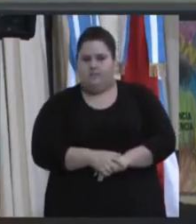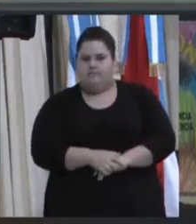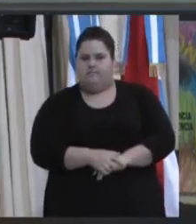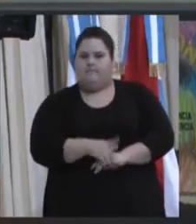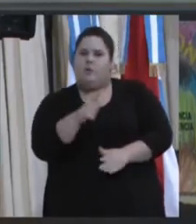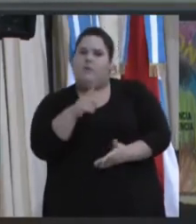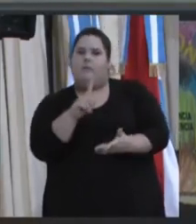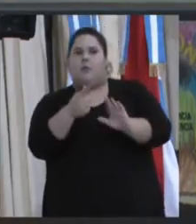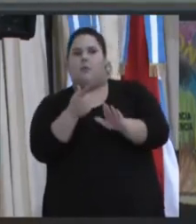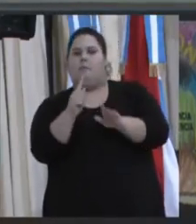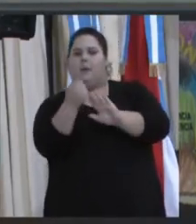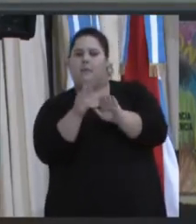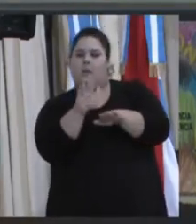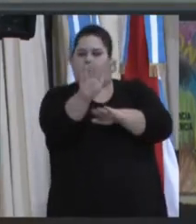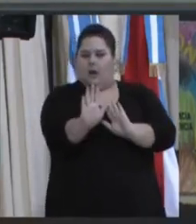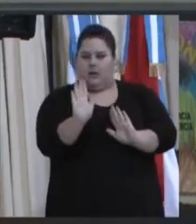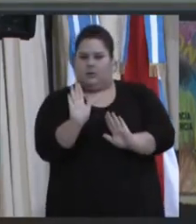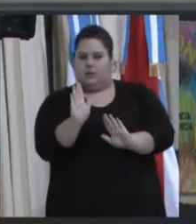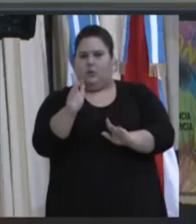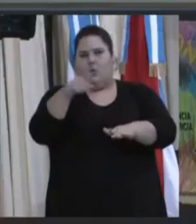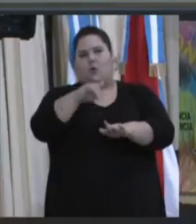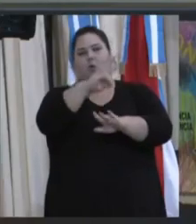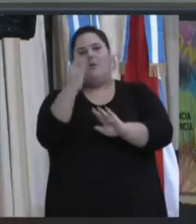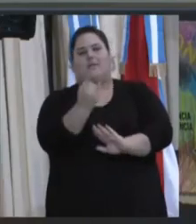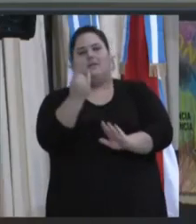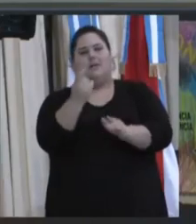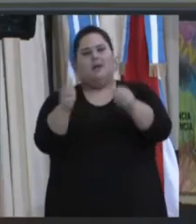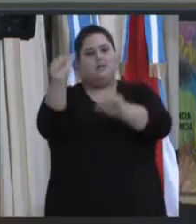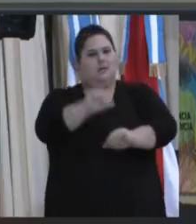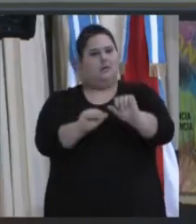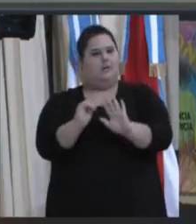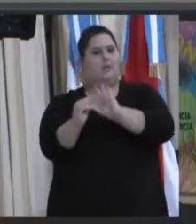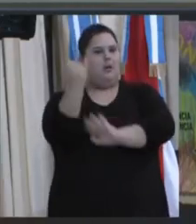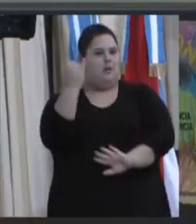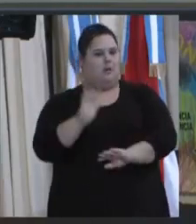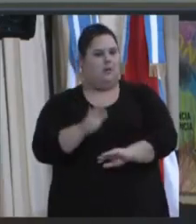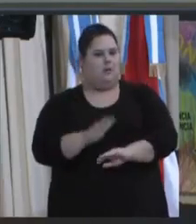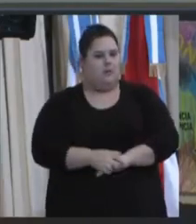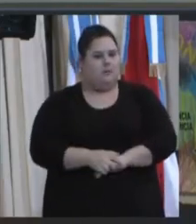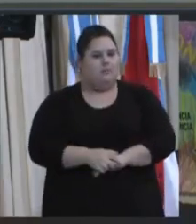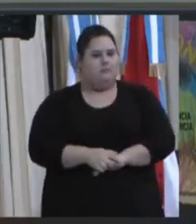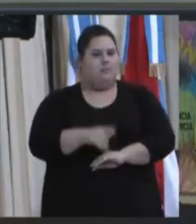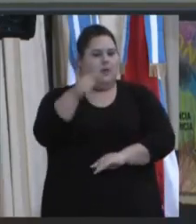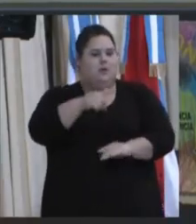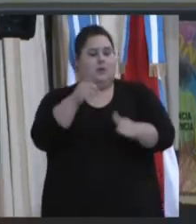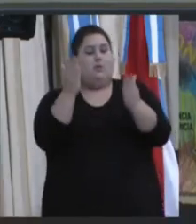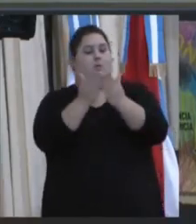es un primer paso hacia universidades más científicas. Los estudiantes del Centro de Estudiantes de